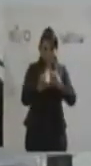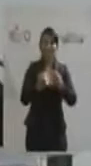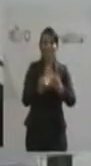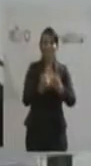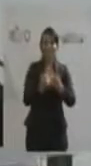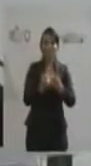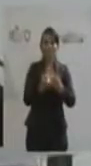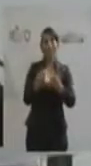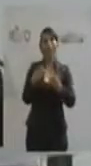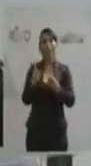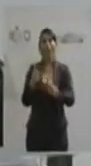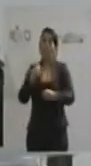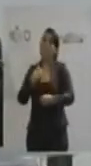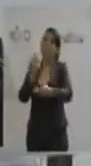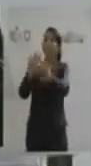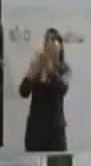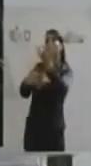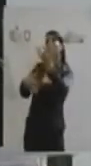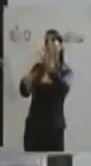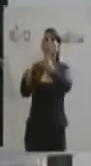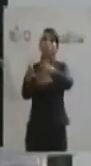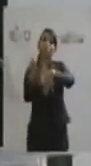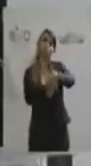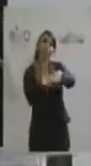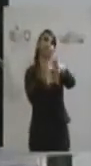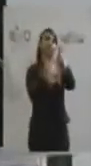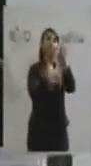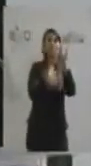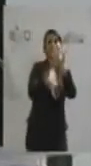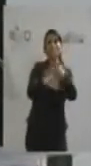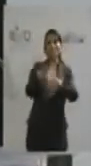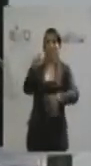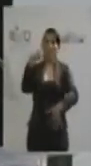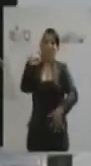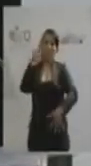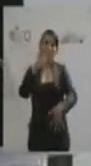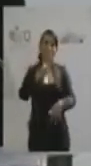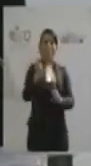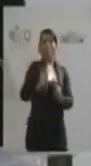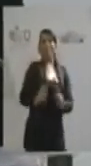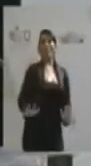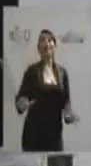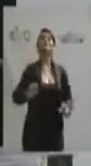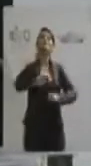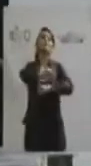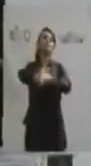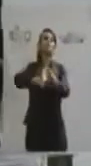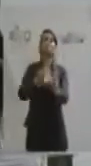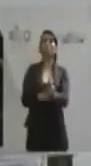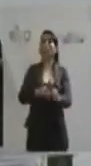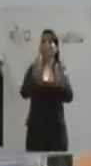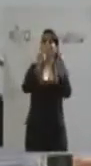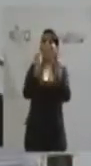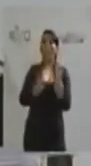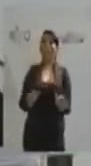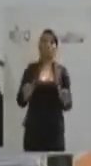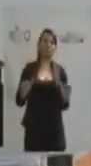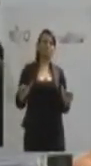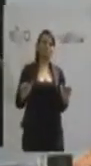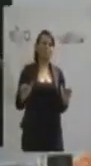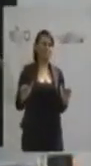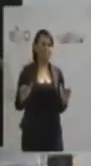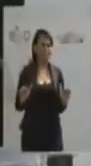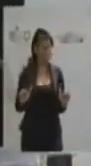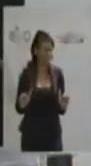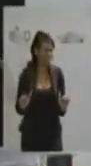llena la boca diciendo que Querétaro es un dechado de paz social y que vivimos muy bien y muy a gusto. Por